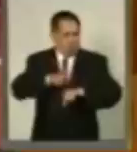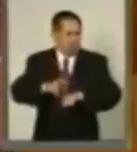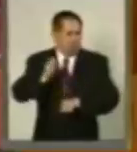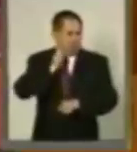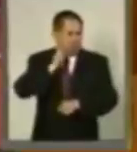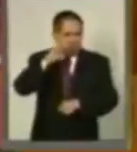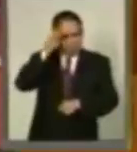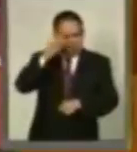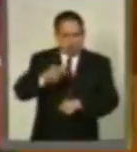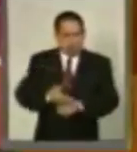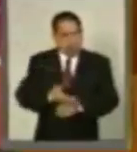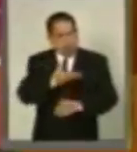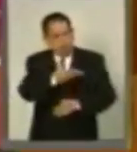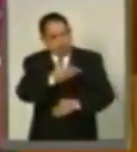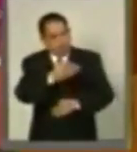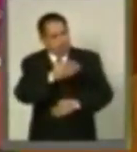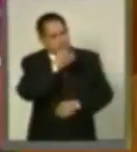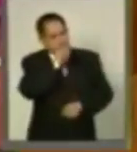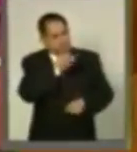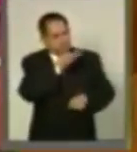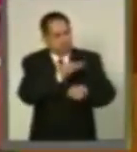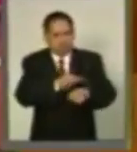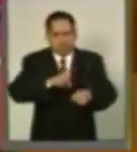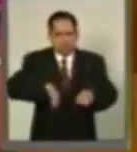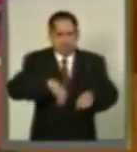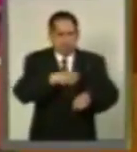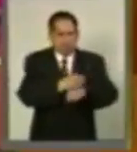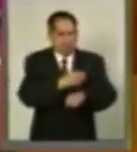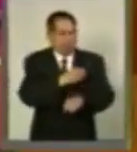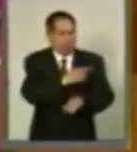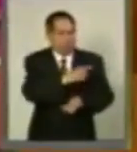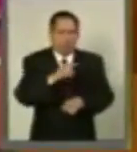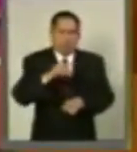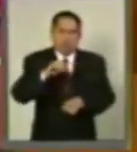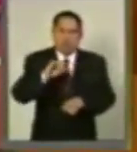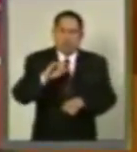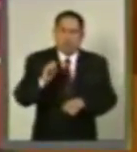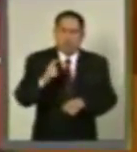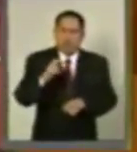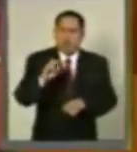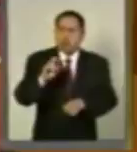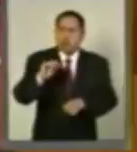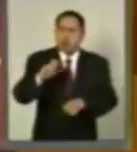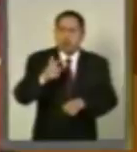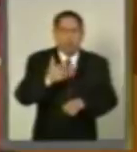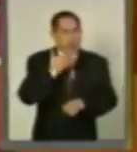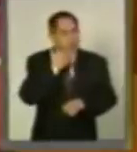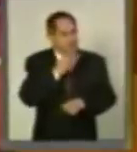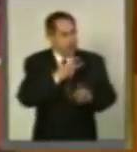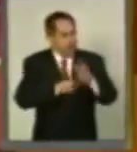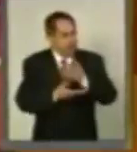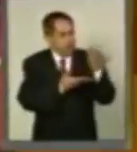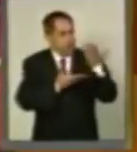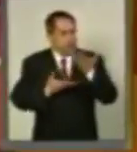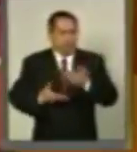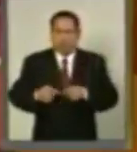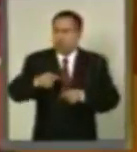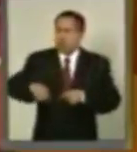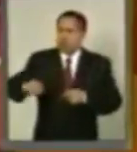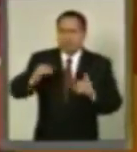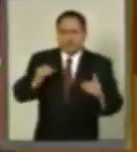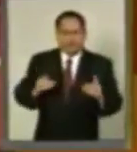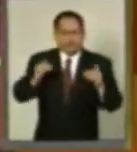República, señor secretario de Gobernación, Miguel Ángel Osorio Chong, a usted bienvenido a esta